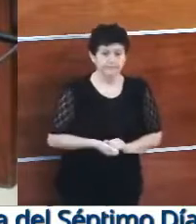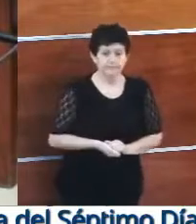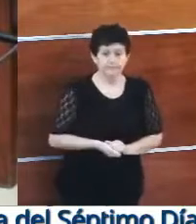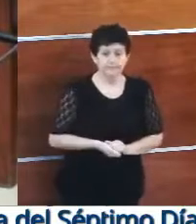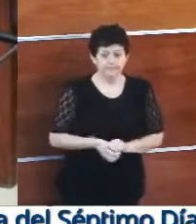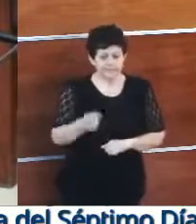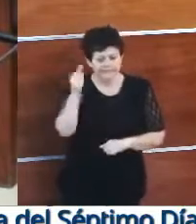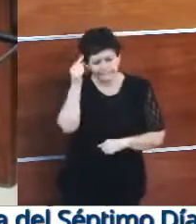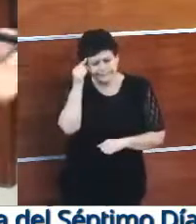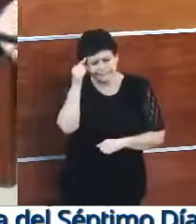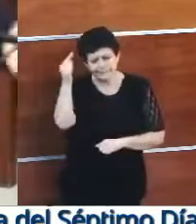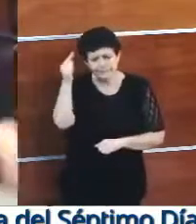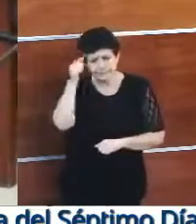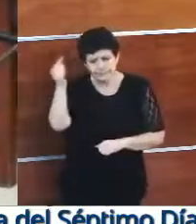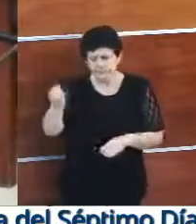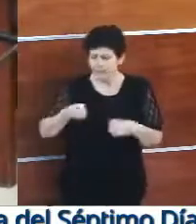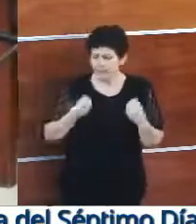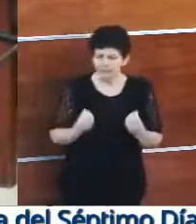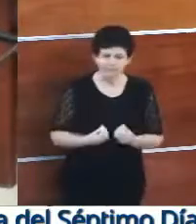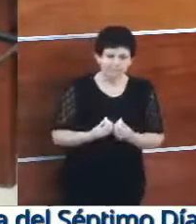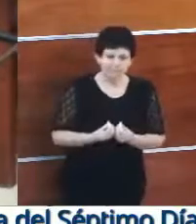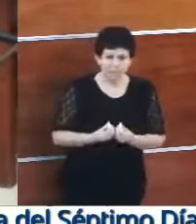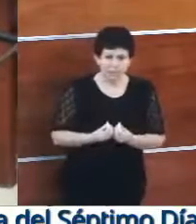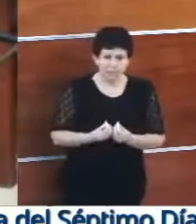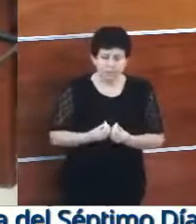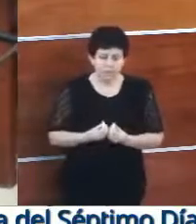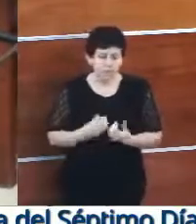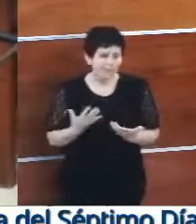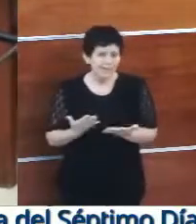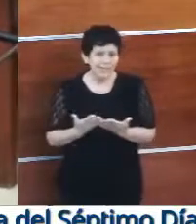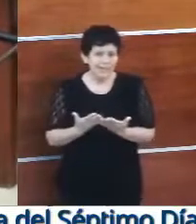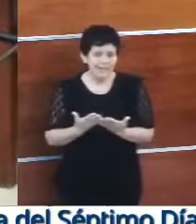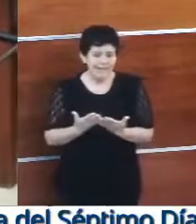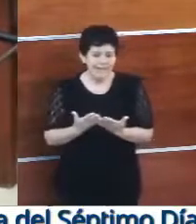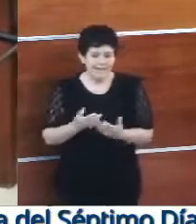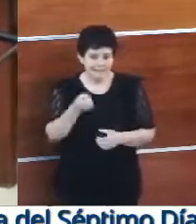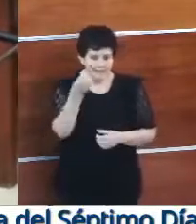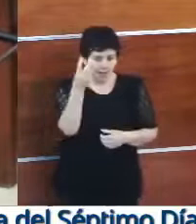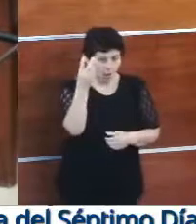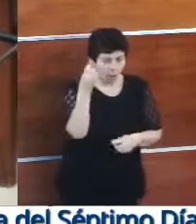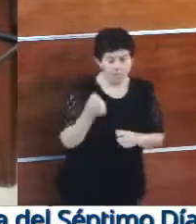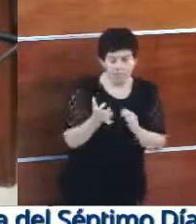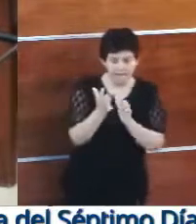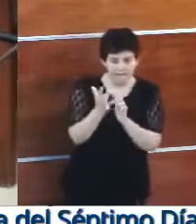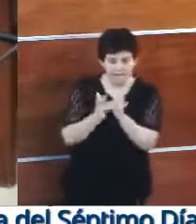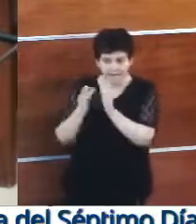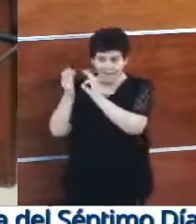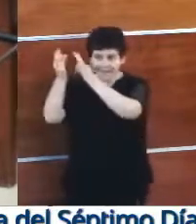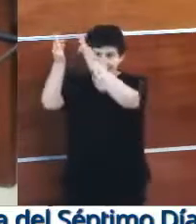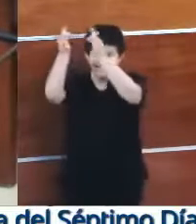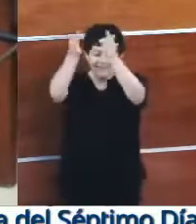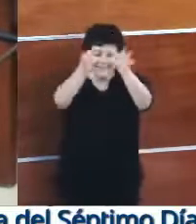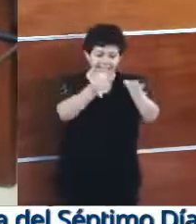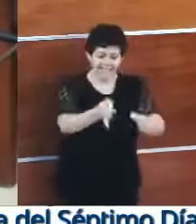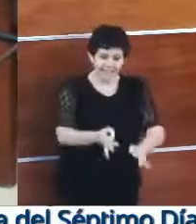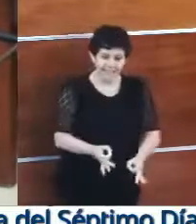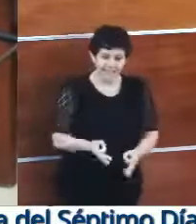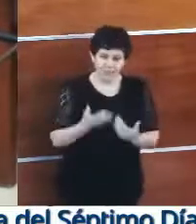Y pensaba en, ¿por qué no hablar sobre la segunda venida de Jesús? ¡Qué